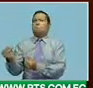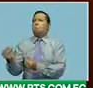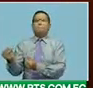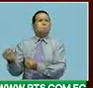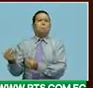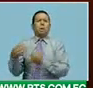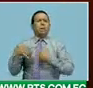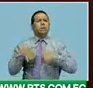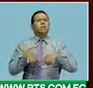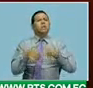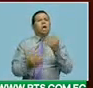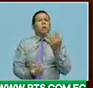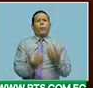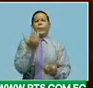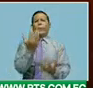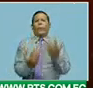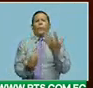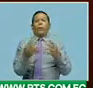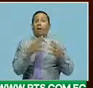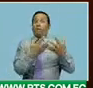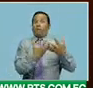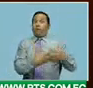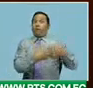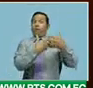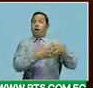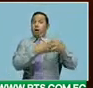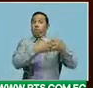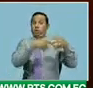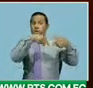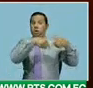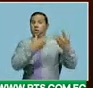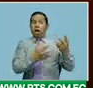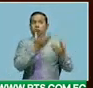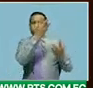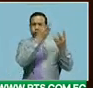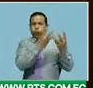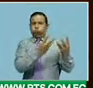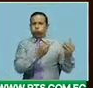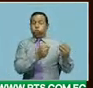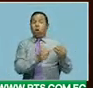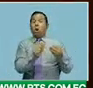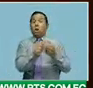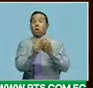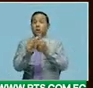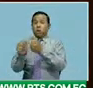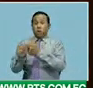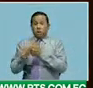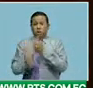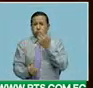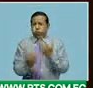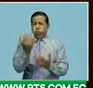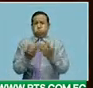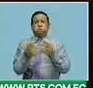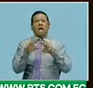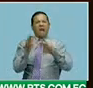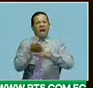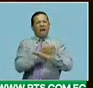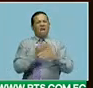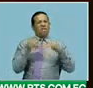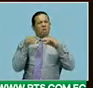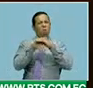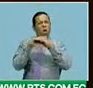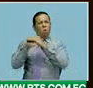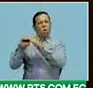de la planta ya se ha logrado neutralizar el incendio. Lo que vemos ahora es el sector de las bodegas de esta empresa,